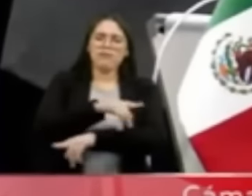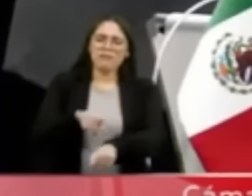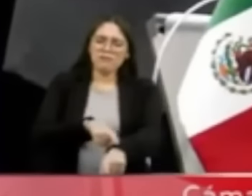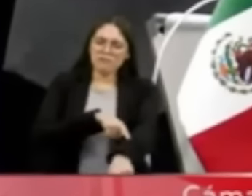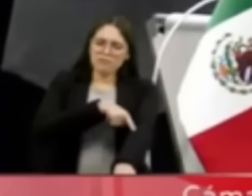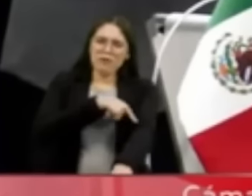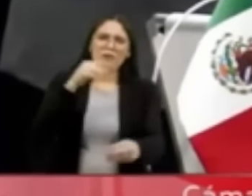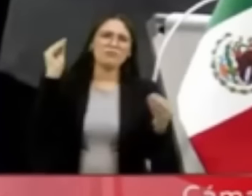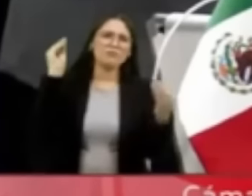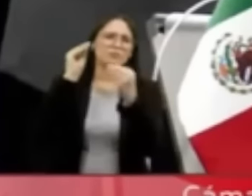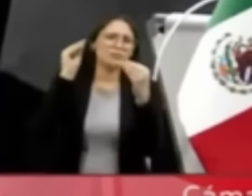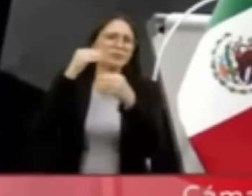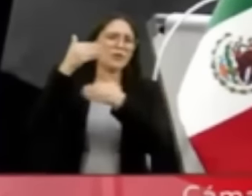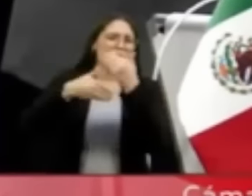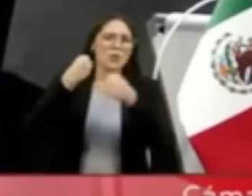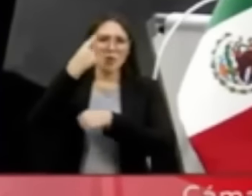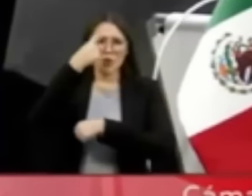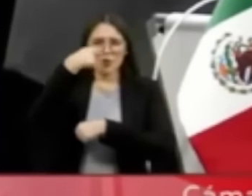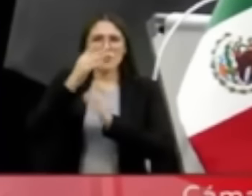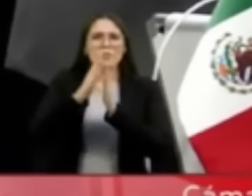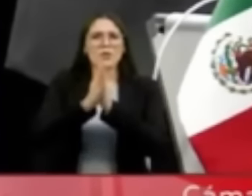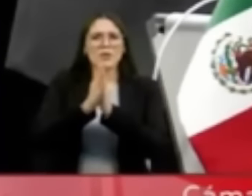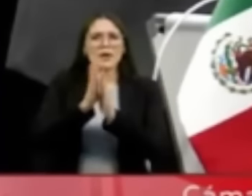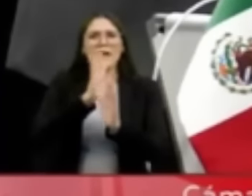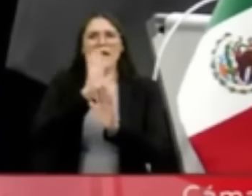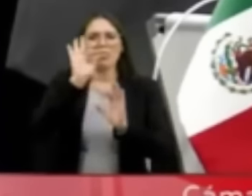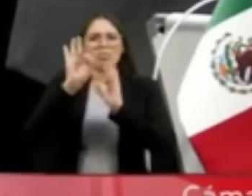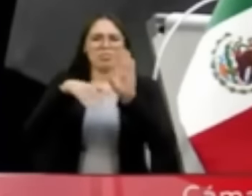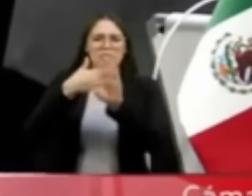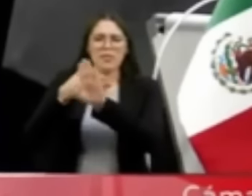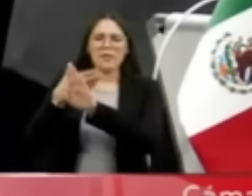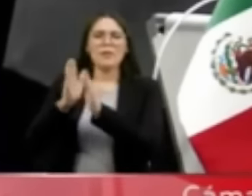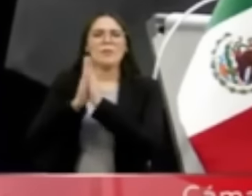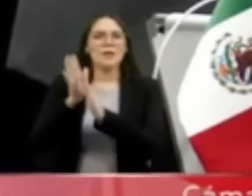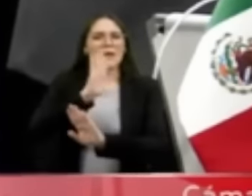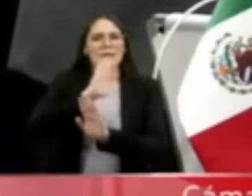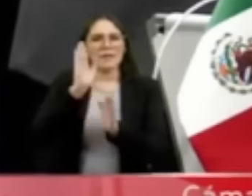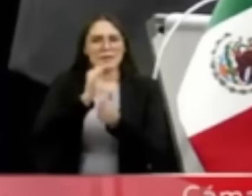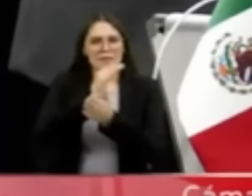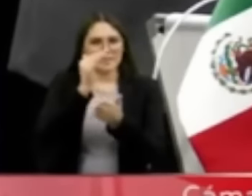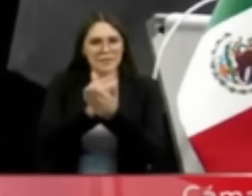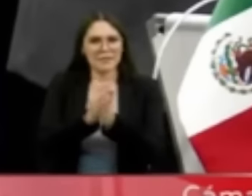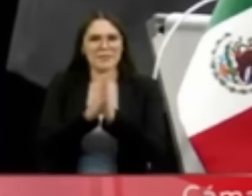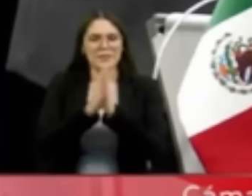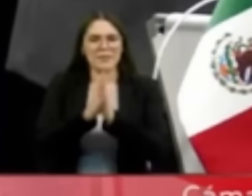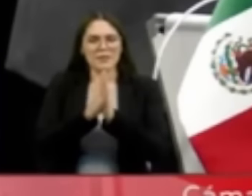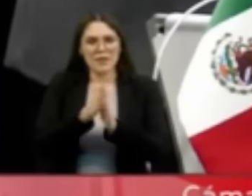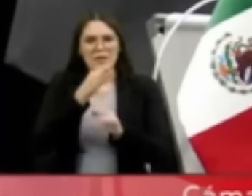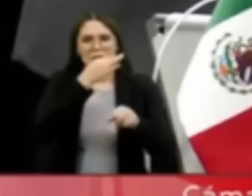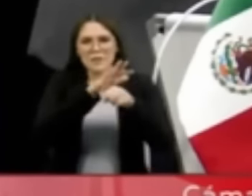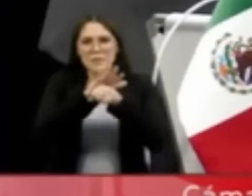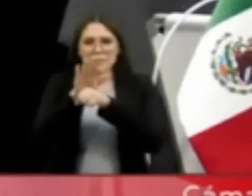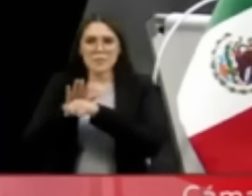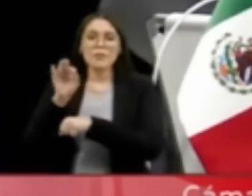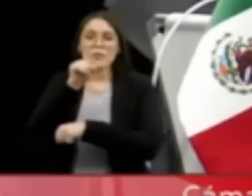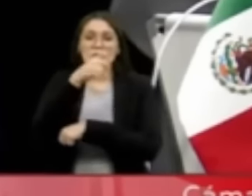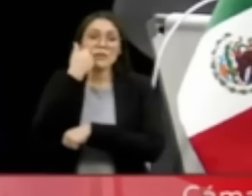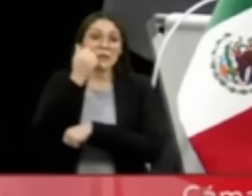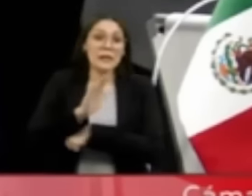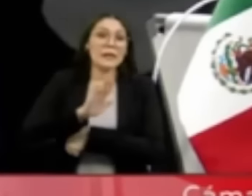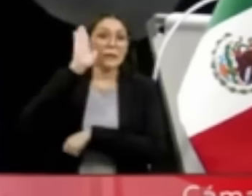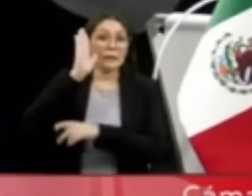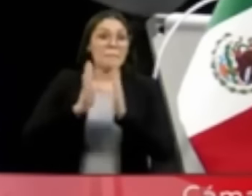se puede hacer. Dejen de increpar al orador, senadoras, senadores. Si quieren hacer el uso de